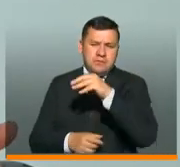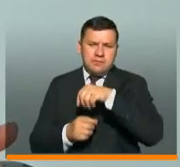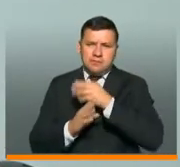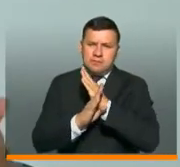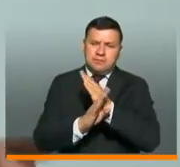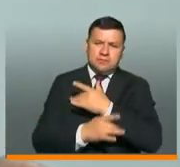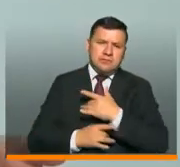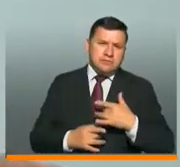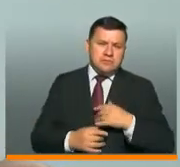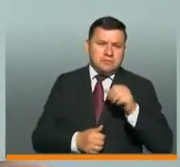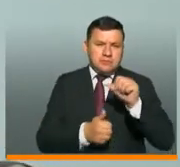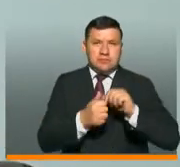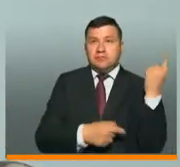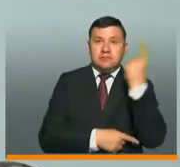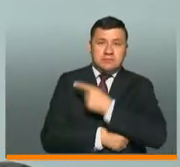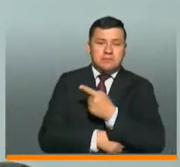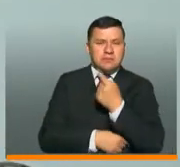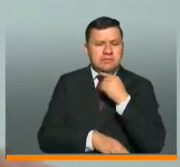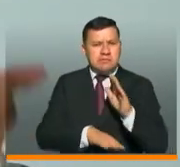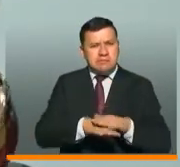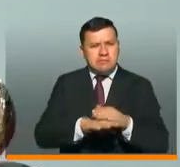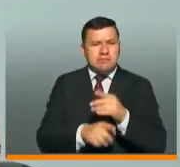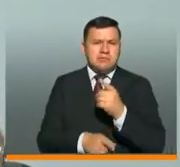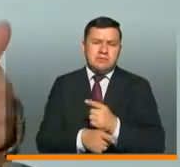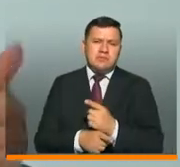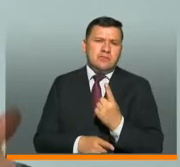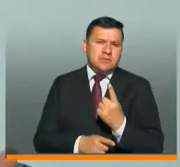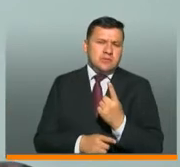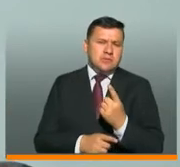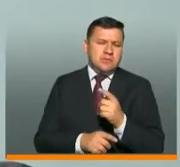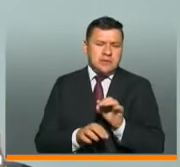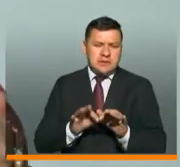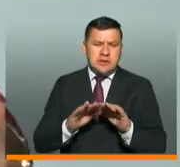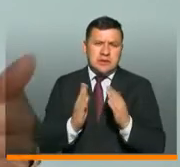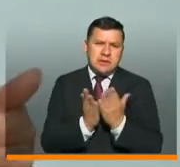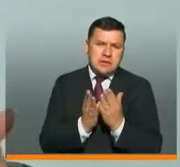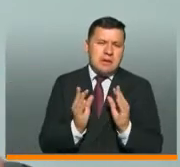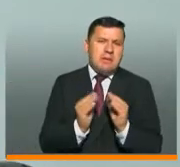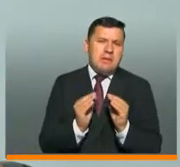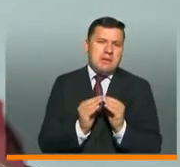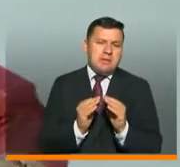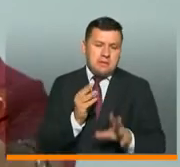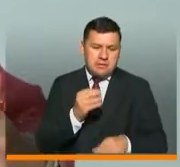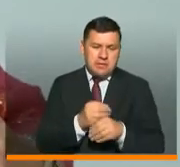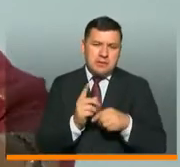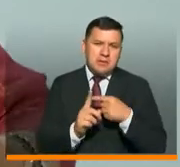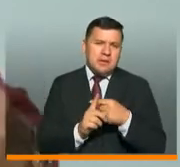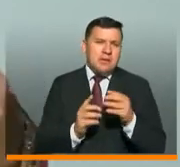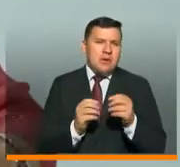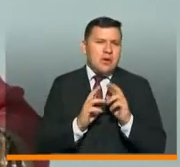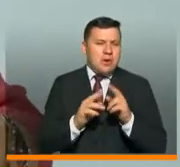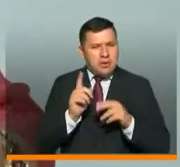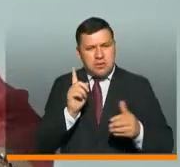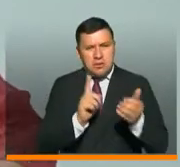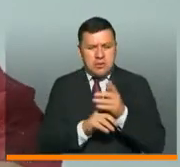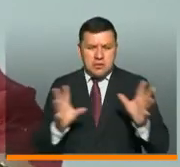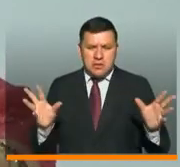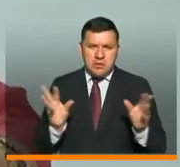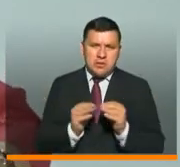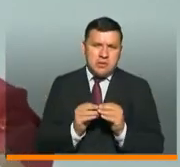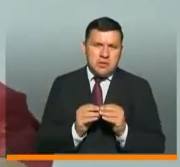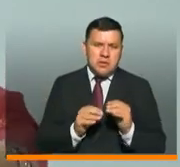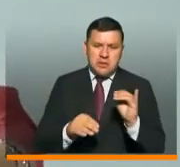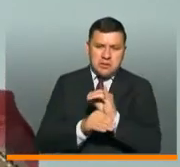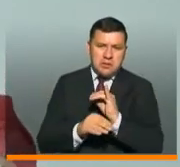de bioseguridad y que cada día no solo reportemos, presidente, una Secretaría de Educación más que se suma, sino que logremos llegar a la totalidad